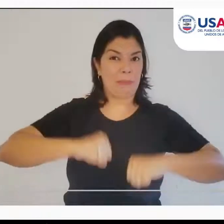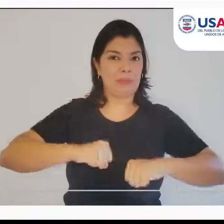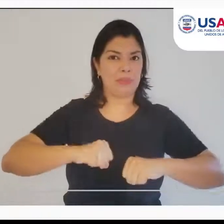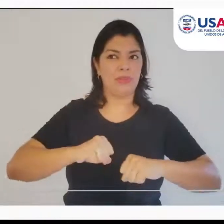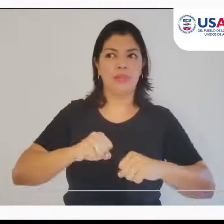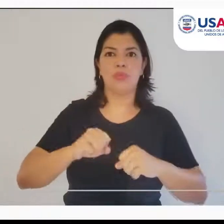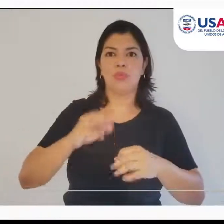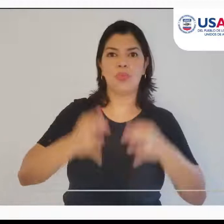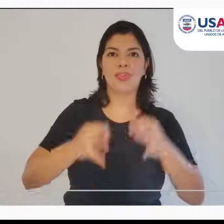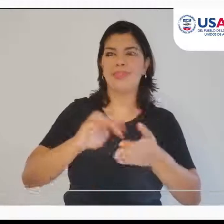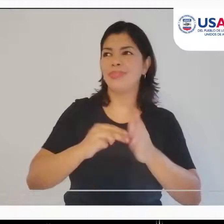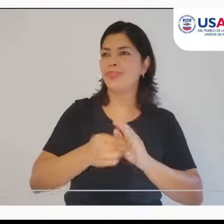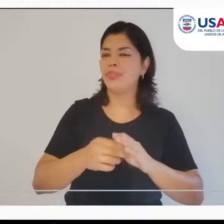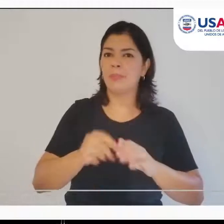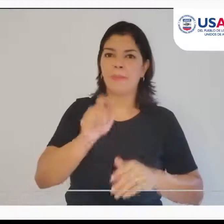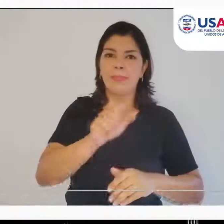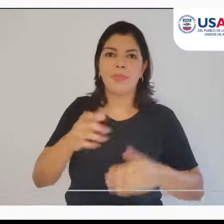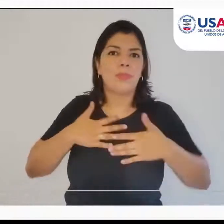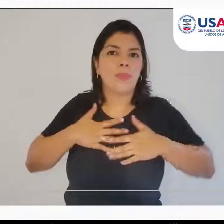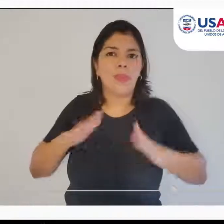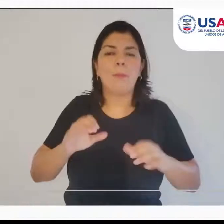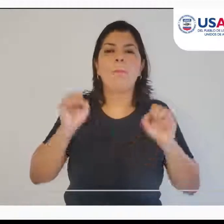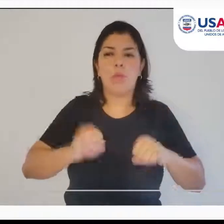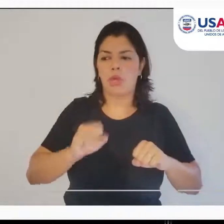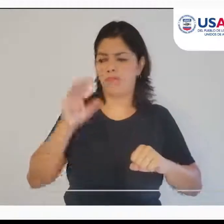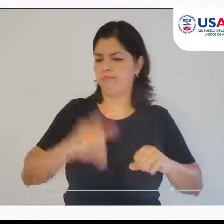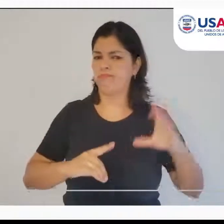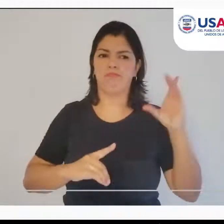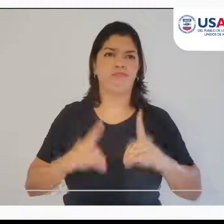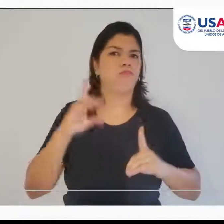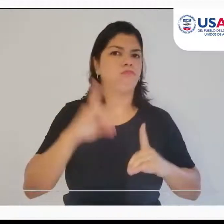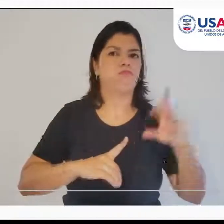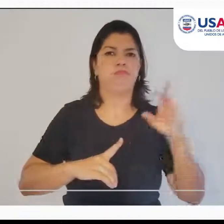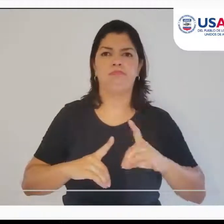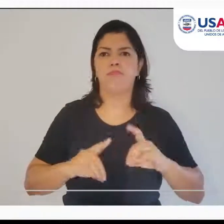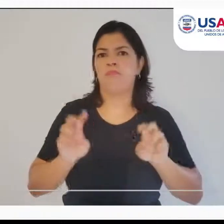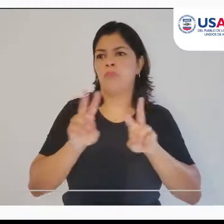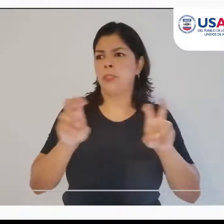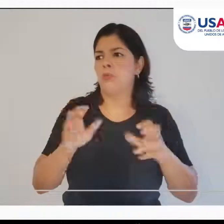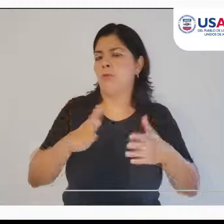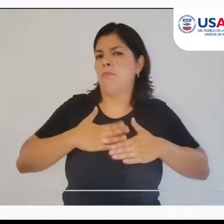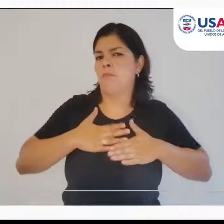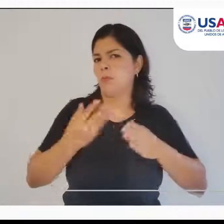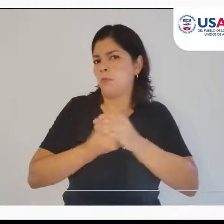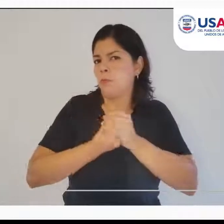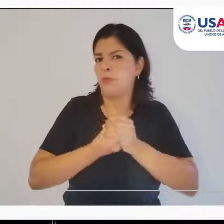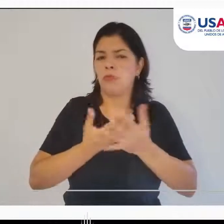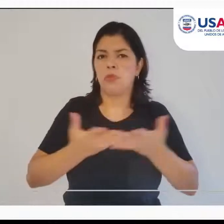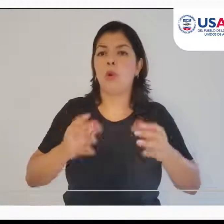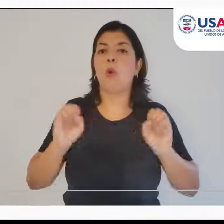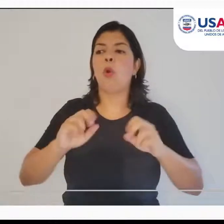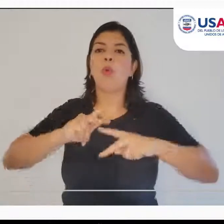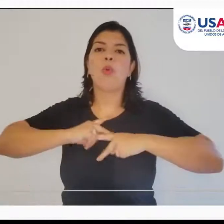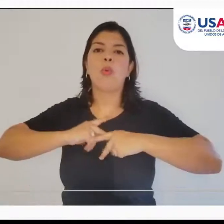las personas para poder tomar decisiones sobre asuntos relativos a nuestra vida personal o